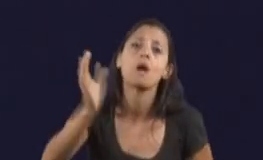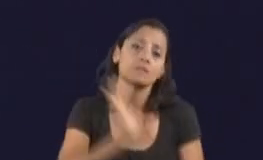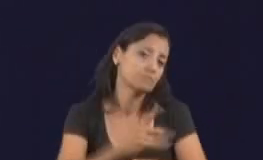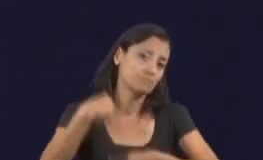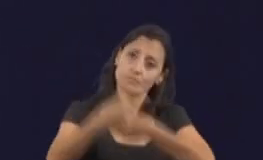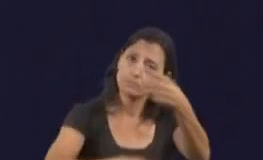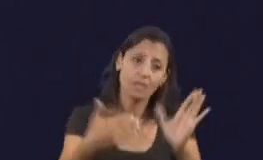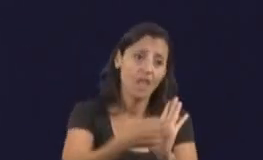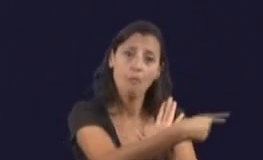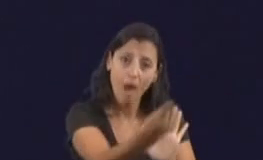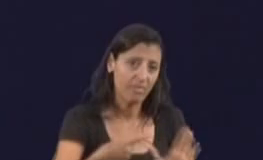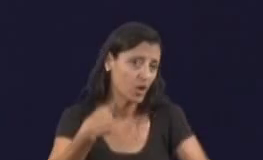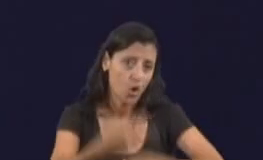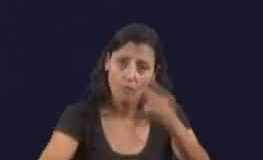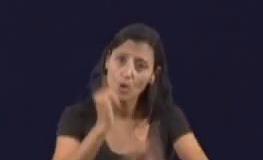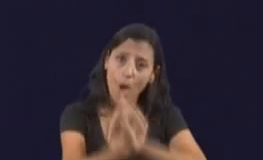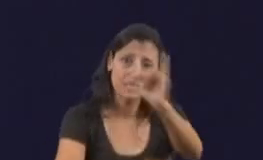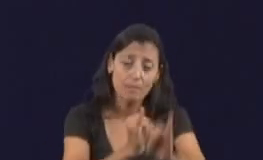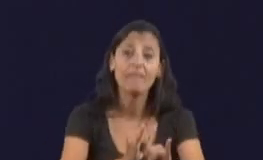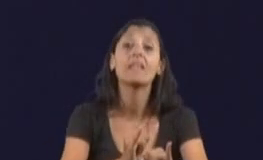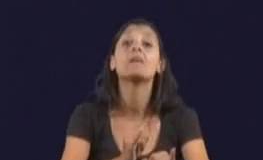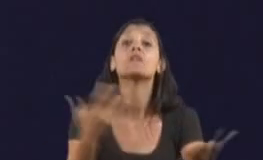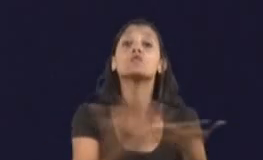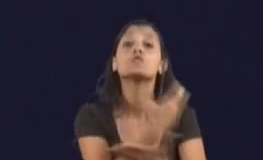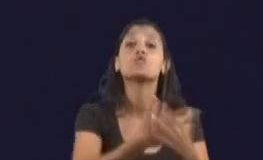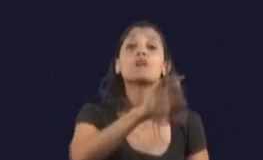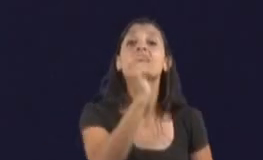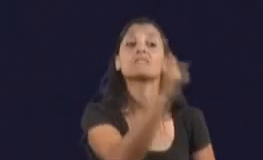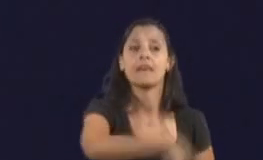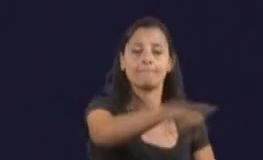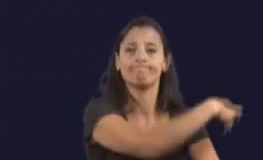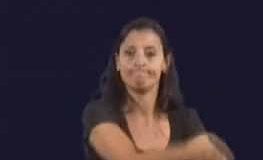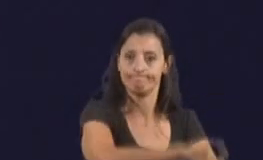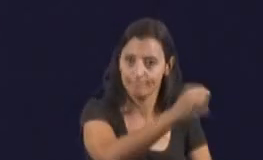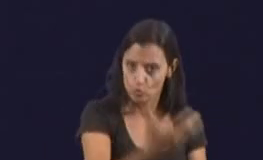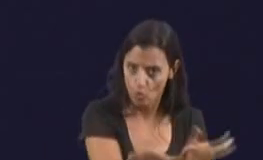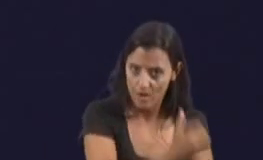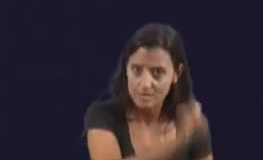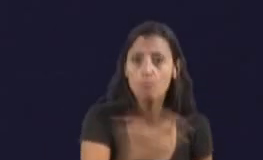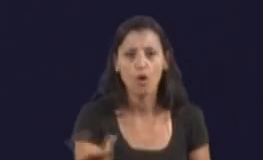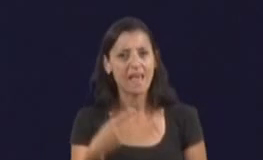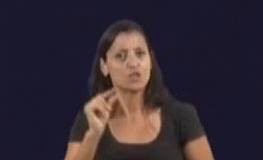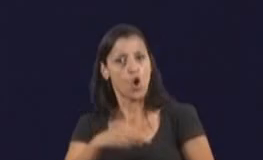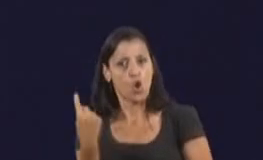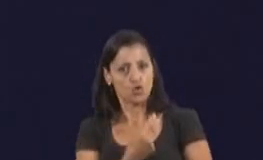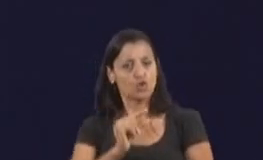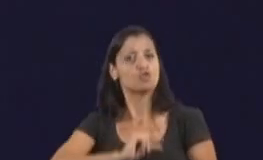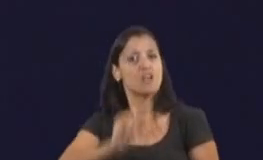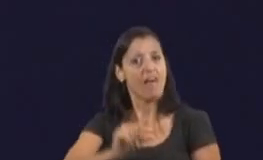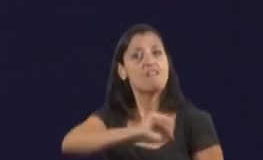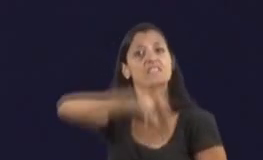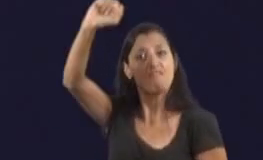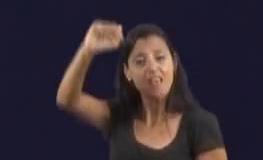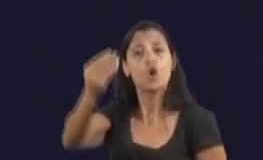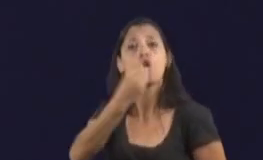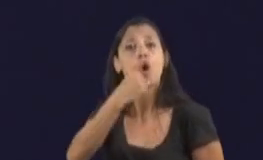explicando cuantas haga falta. Al que más afecta es al que menos tiene. Entonces, y de hecho por eso cada vez que la inflación de alimentos da por